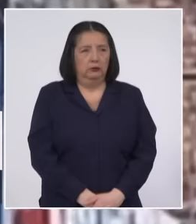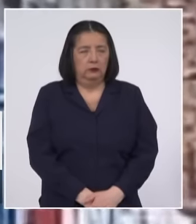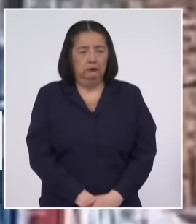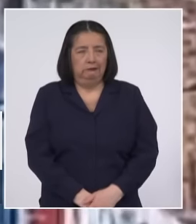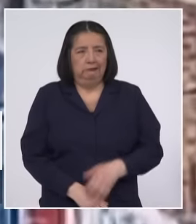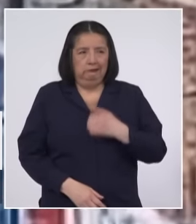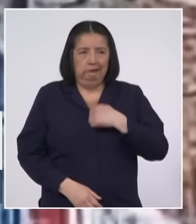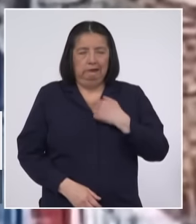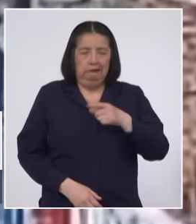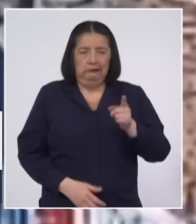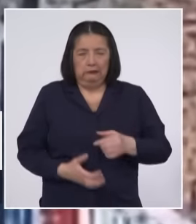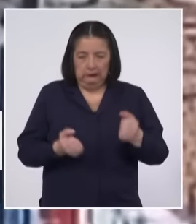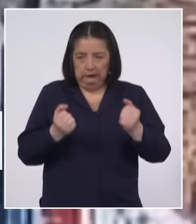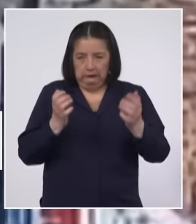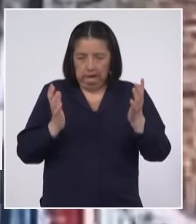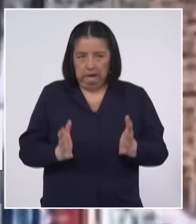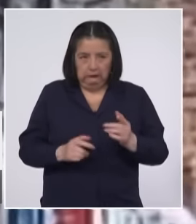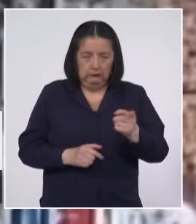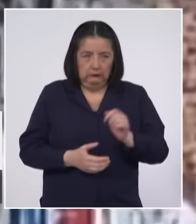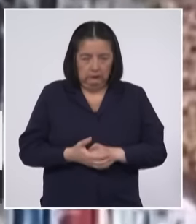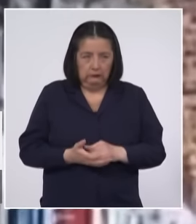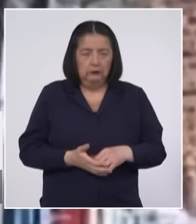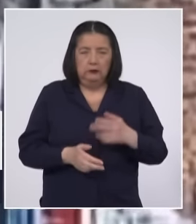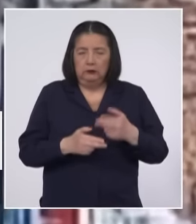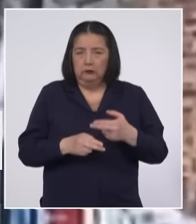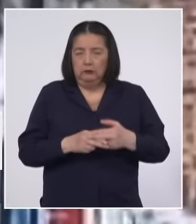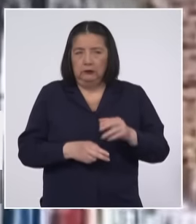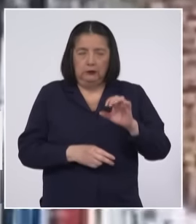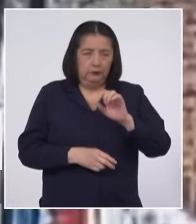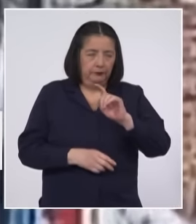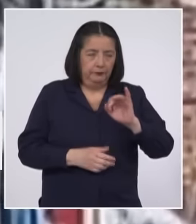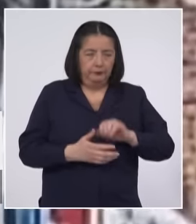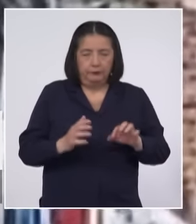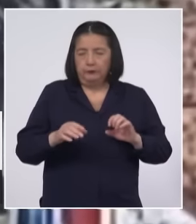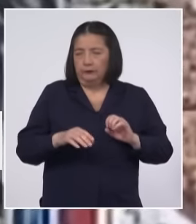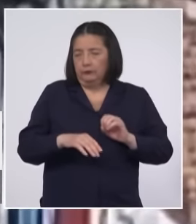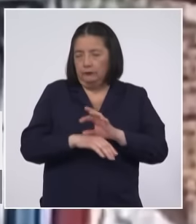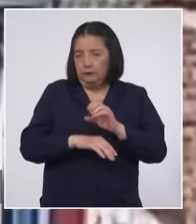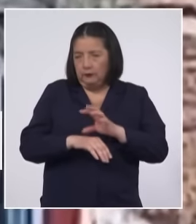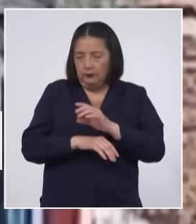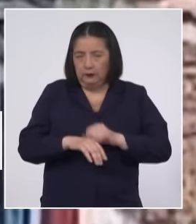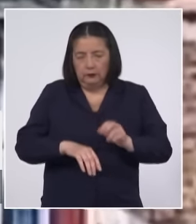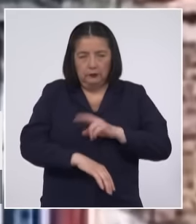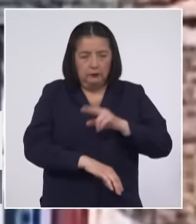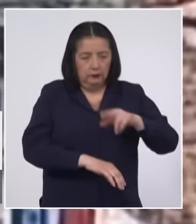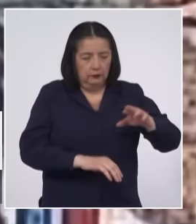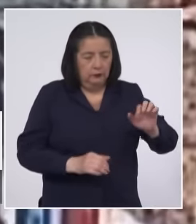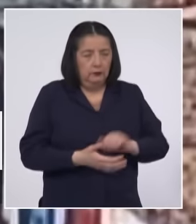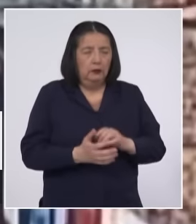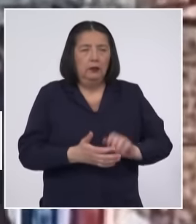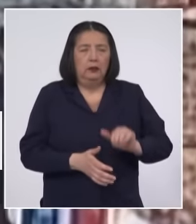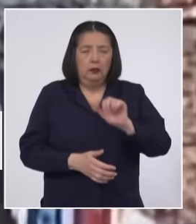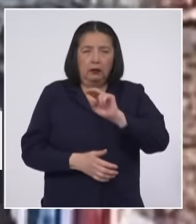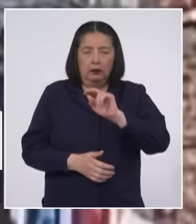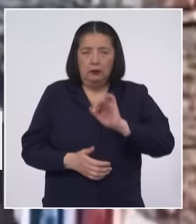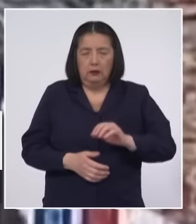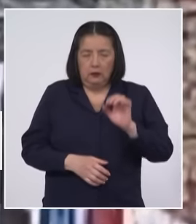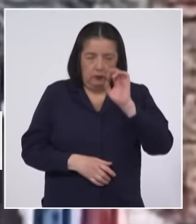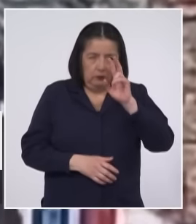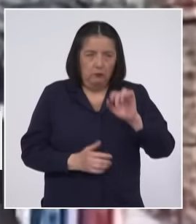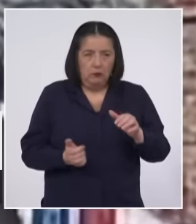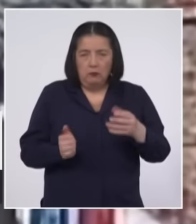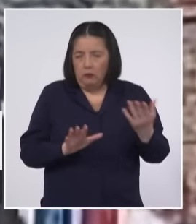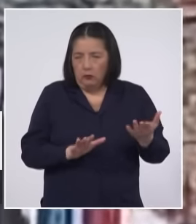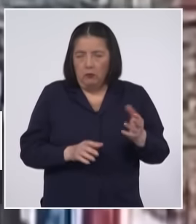más lamentable es que el conductor era Stig Loaiza, consejero regional de Anta en Cusco, quien murió luego del impacto, pues